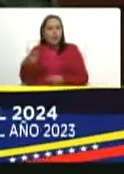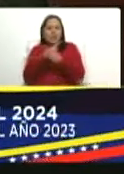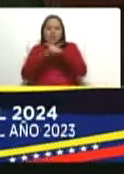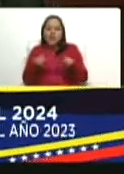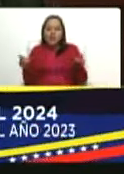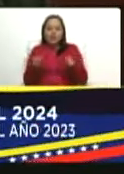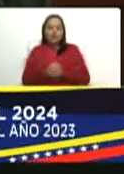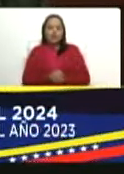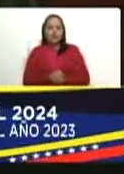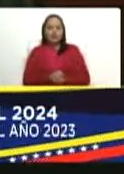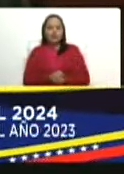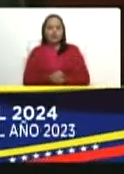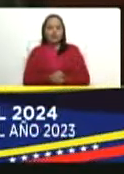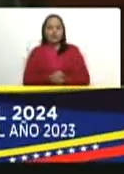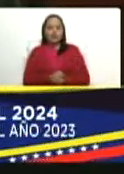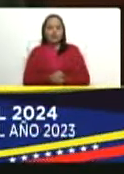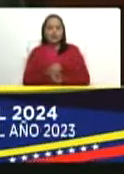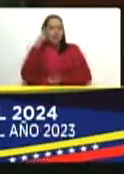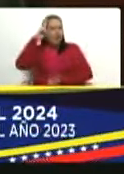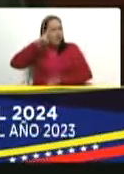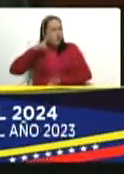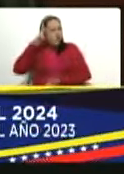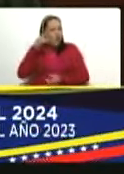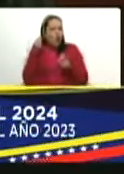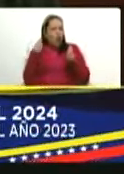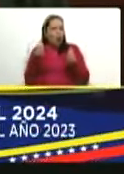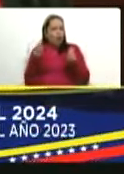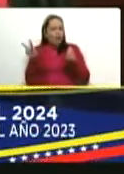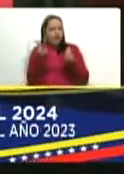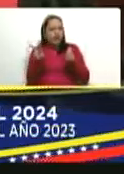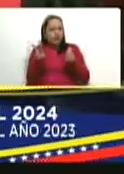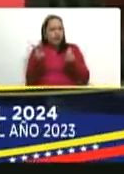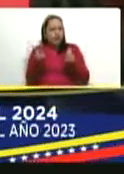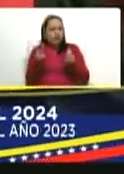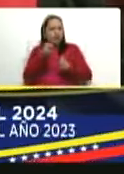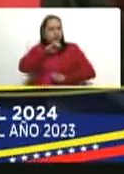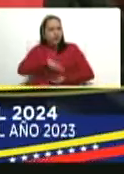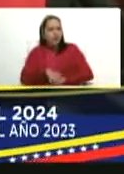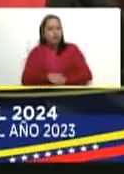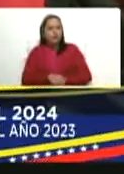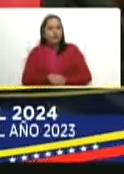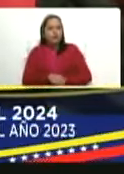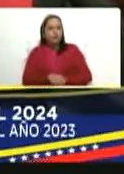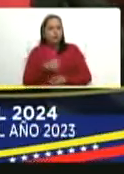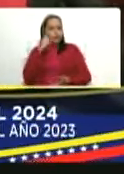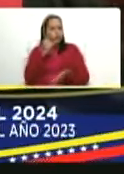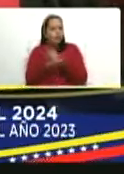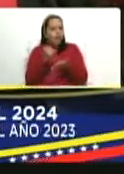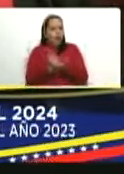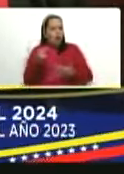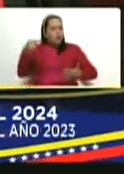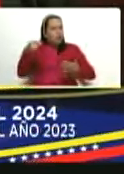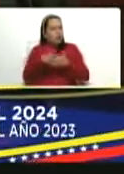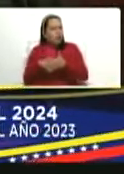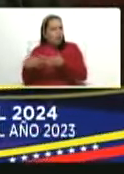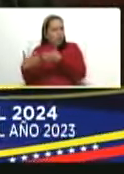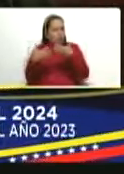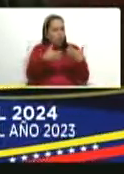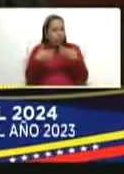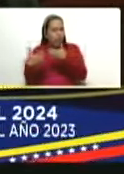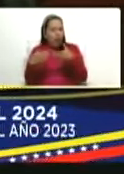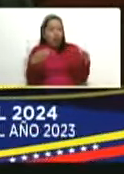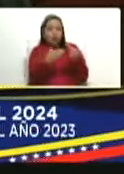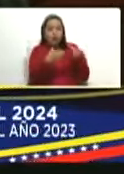diferentes. Cuando analizamos nuestra realidad nacional, observamos una profunda rivalidad entre